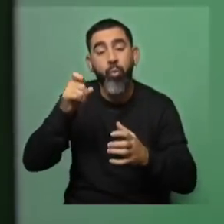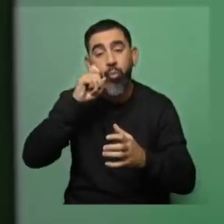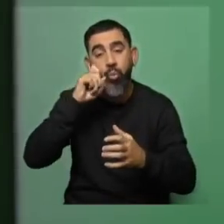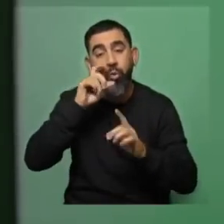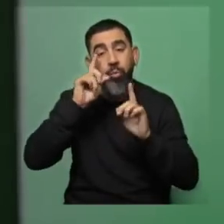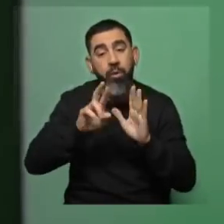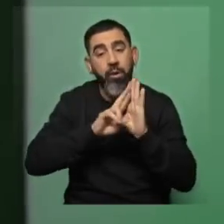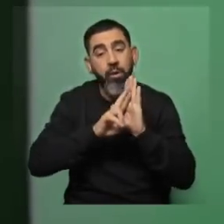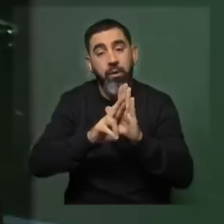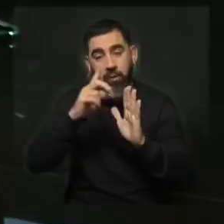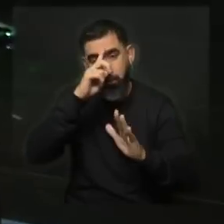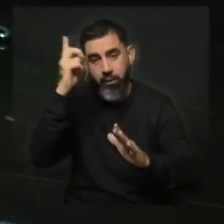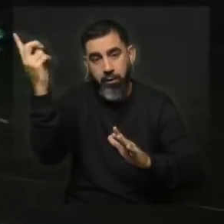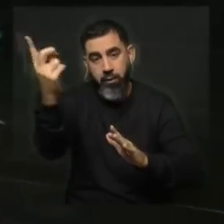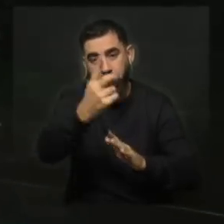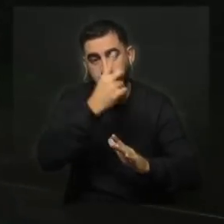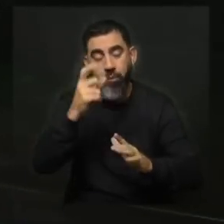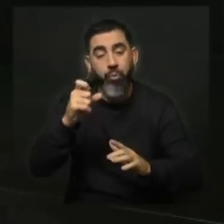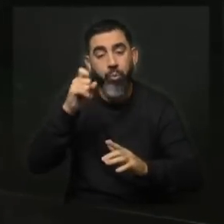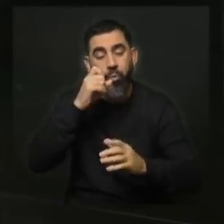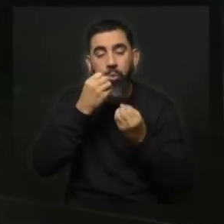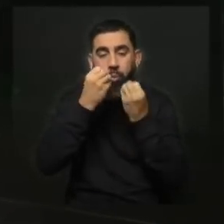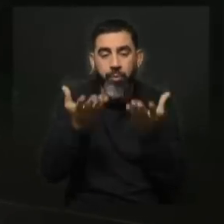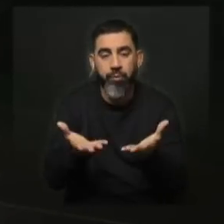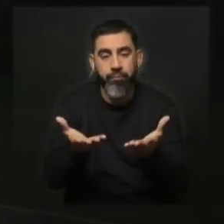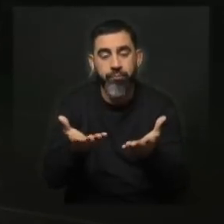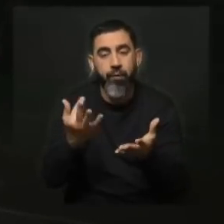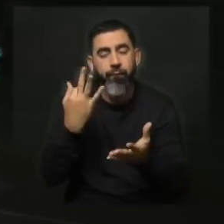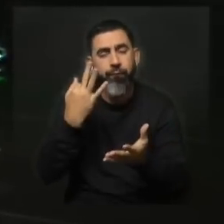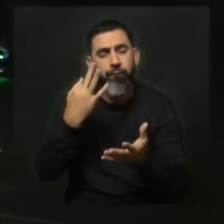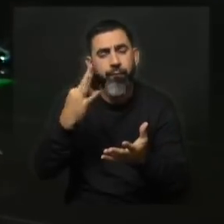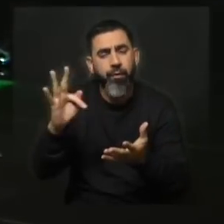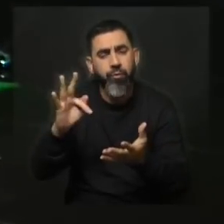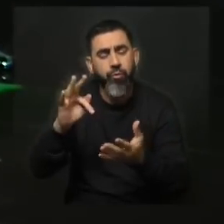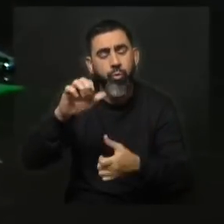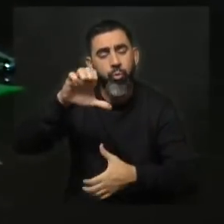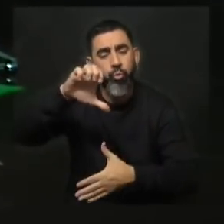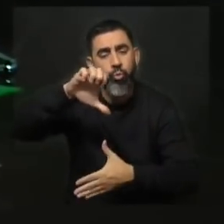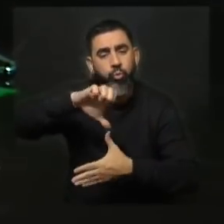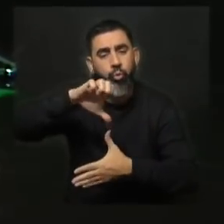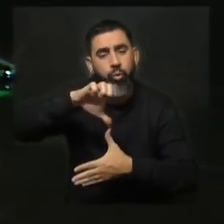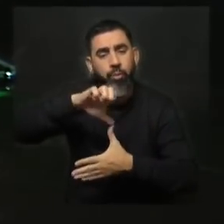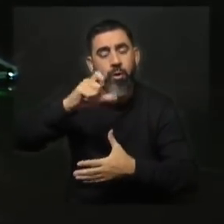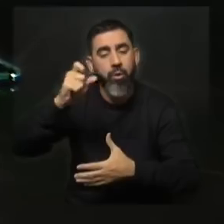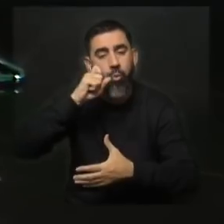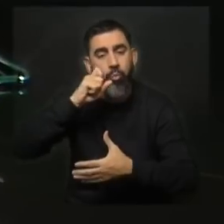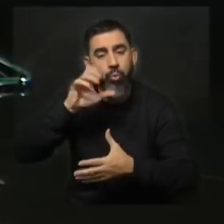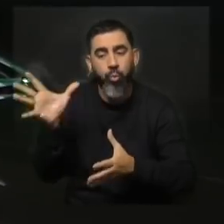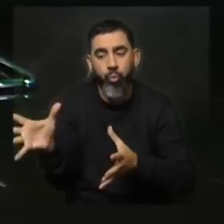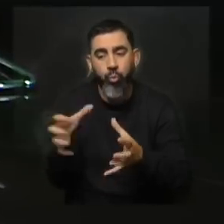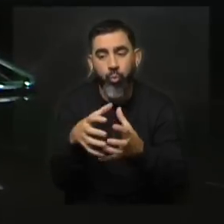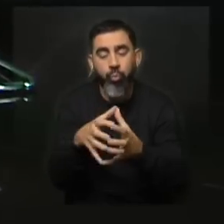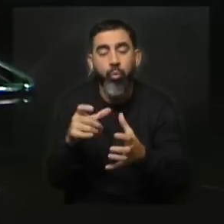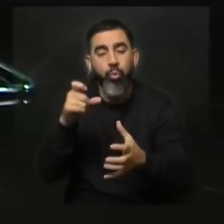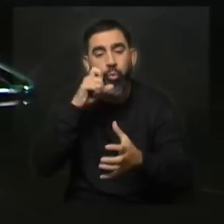internacional no de del turismo Cómo andás Federación sudamericano de